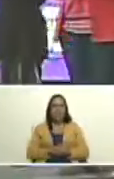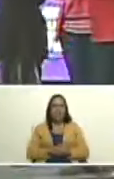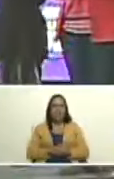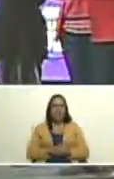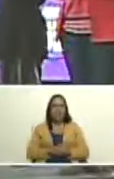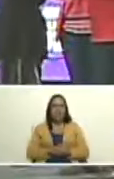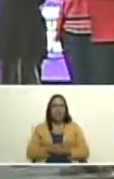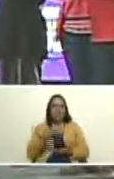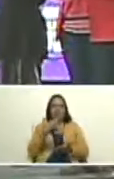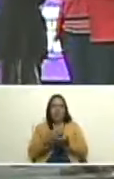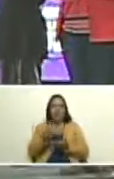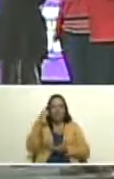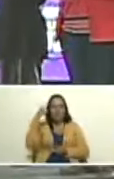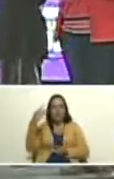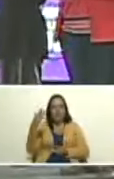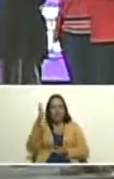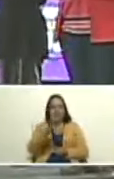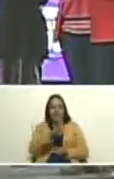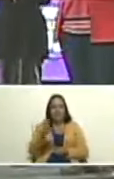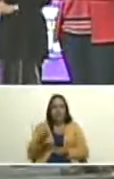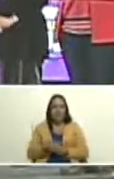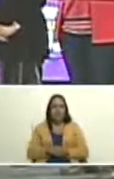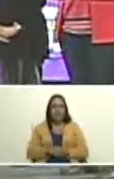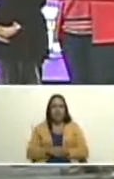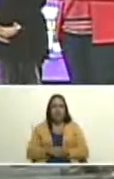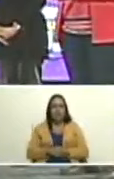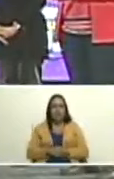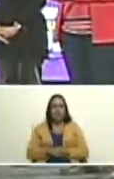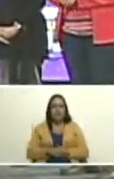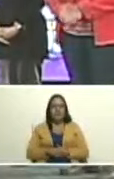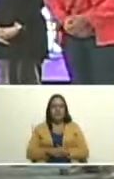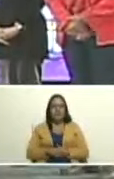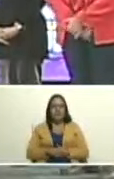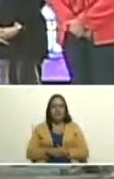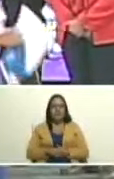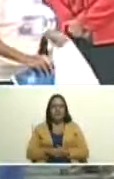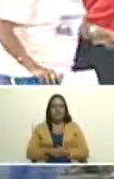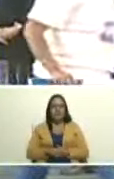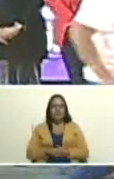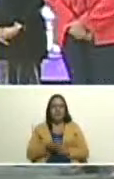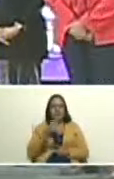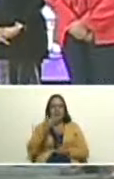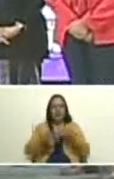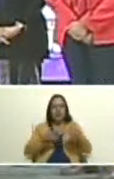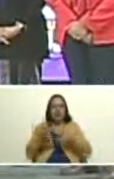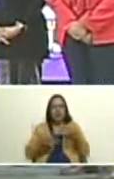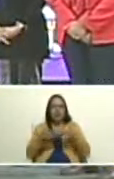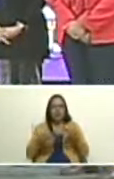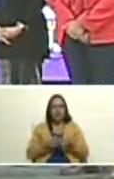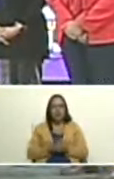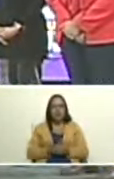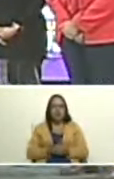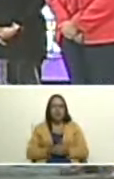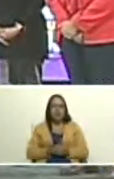gracias, que Dios la bendiga, pues, bueno, buena jornada, estoy aquí al lado del